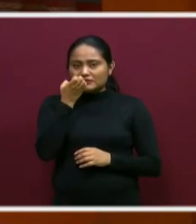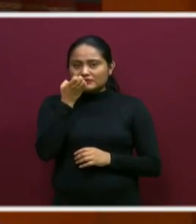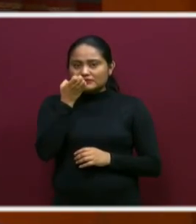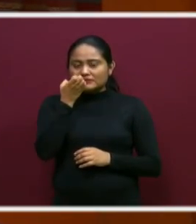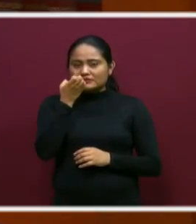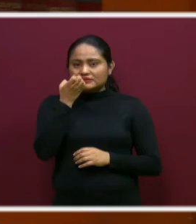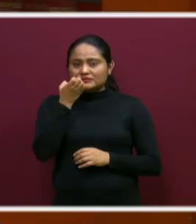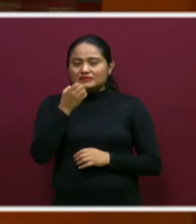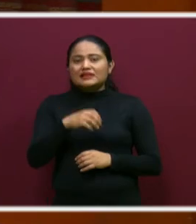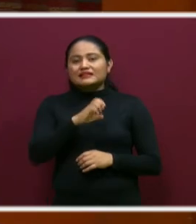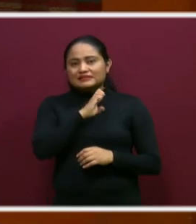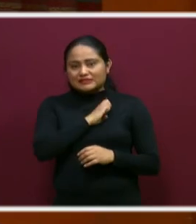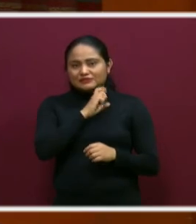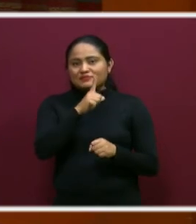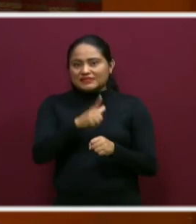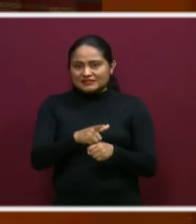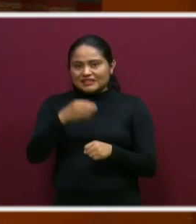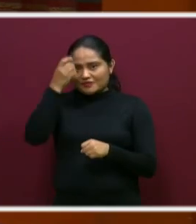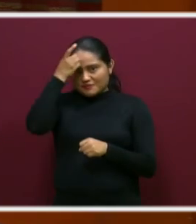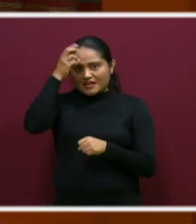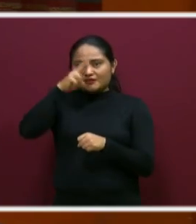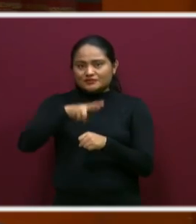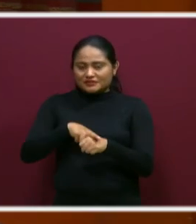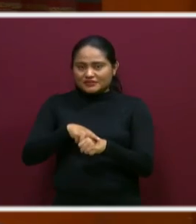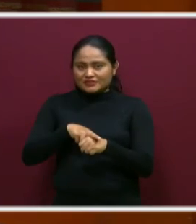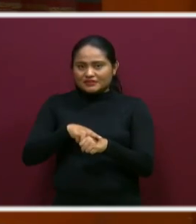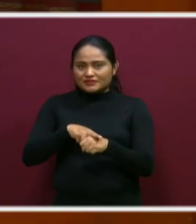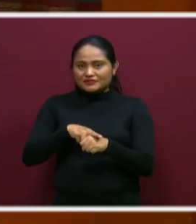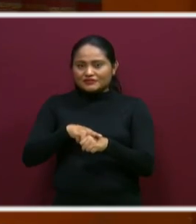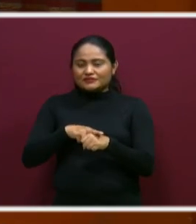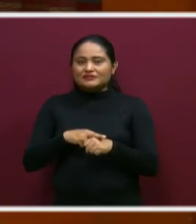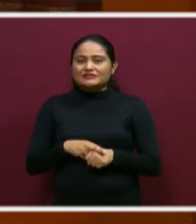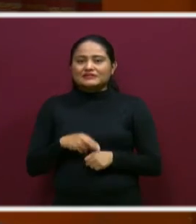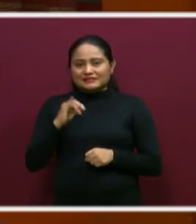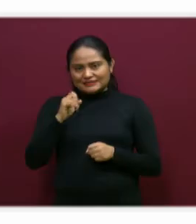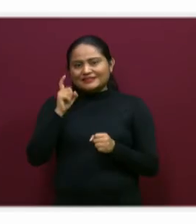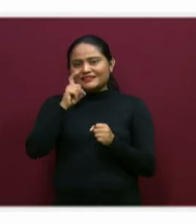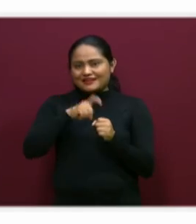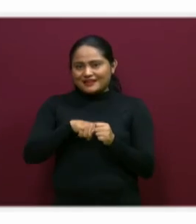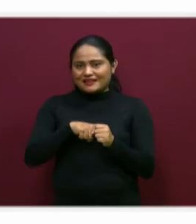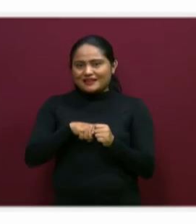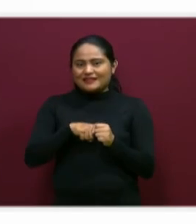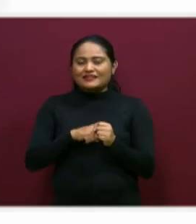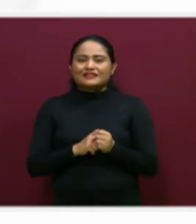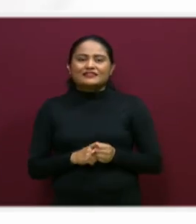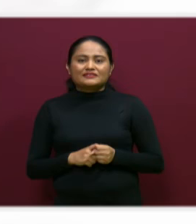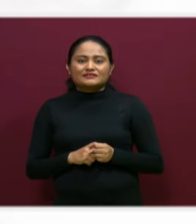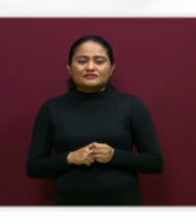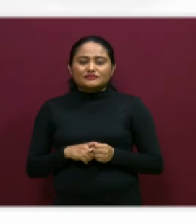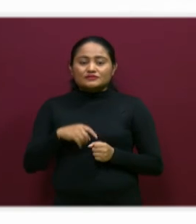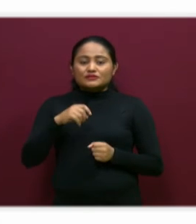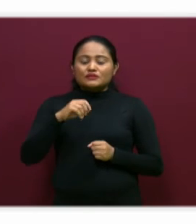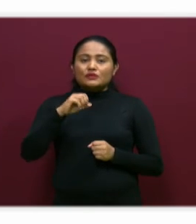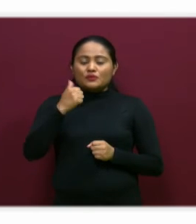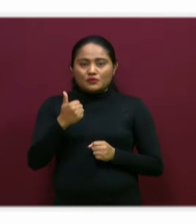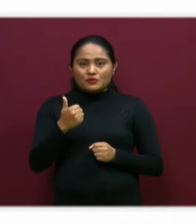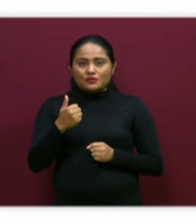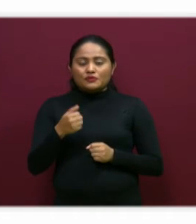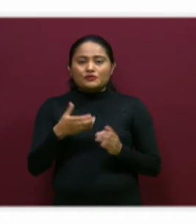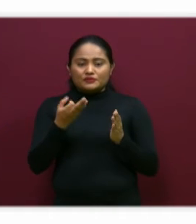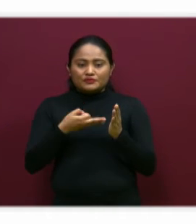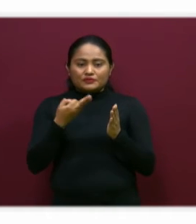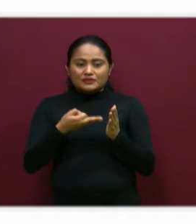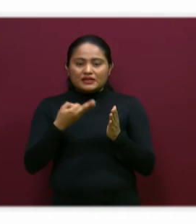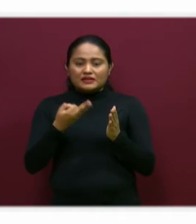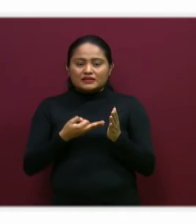que quieran tomarlo a inscribirse adelante y tenemos dos programas especiales una es una conferencia que se llama forjando el rumbo